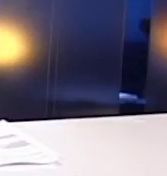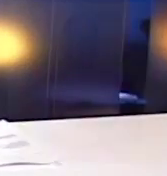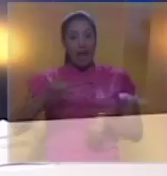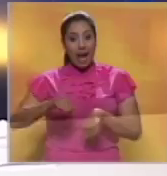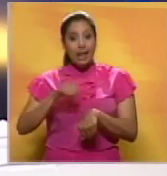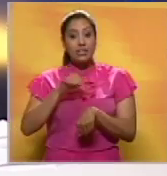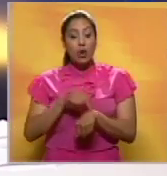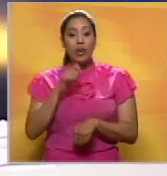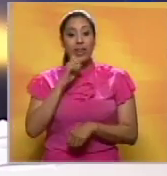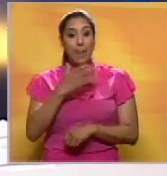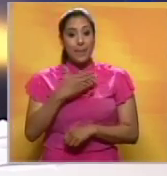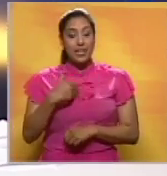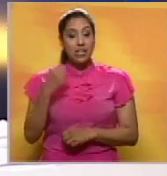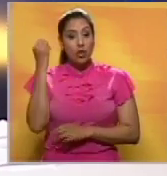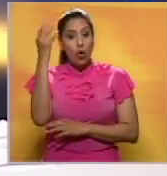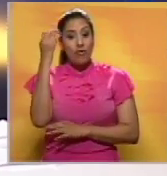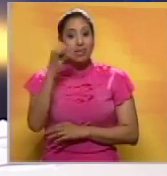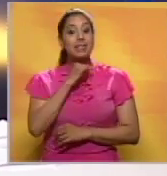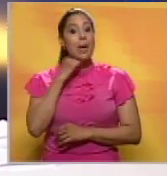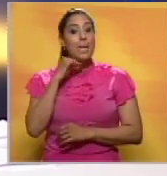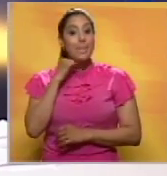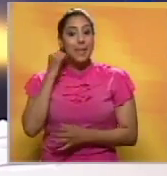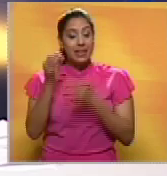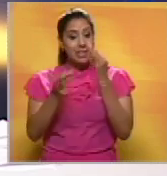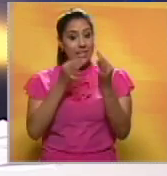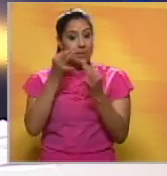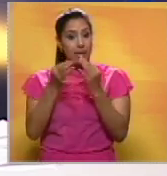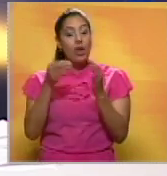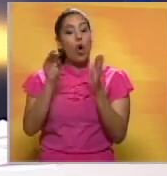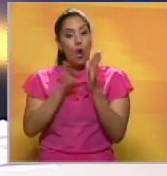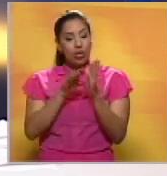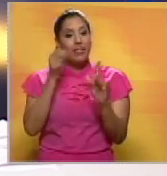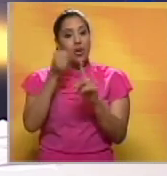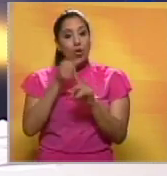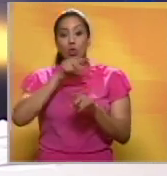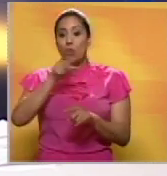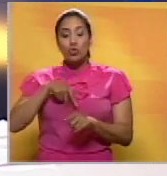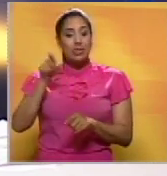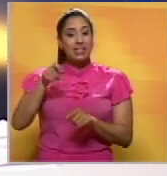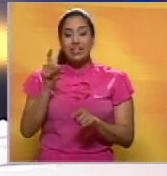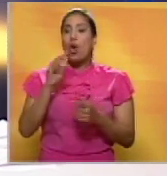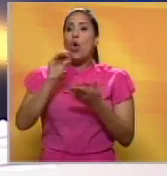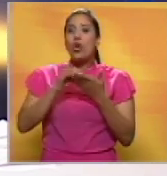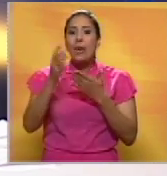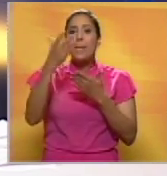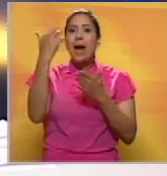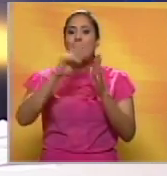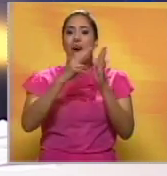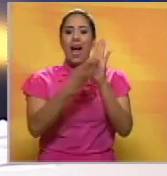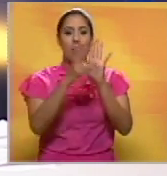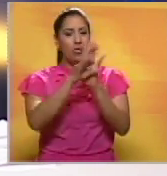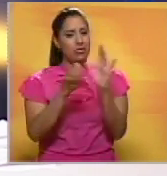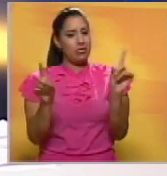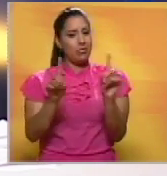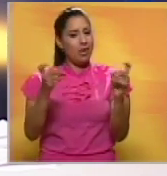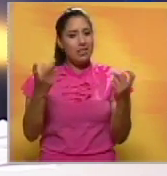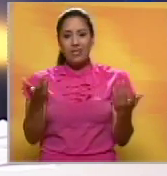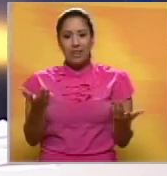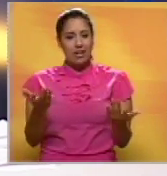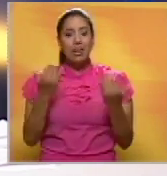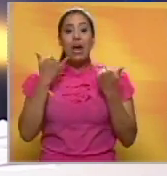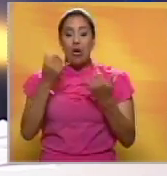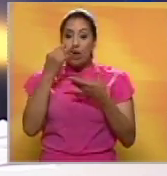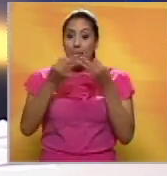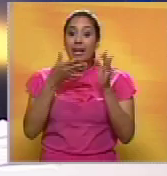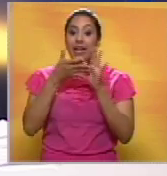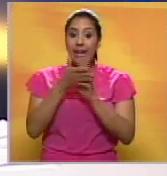A esta hora, el presidente de la Conferencia Episcopal, Monseñor Diego Padrón, insistió en que no es necesario realizar una Asamblea Nacional Constituyente.